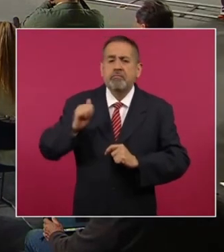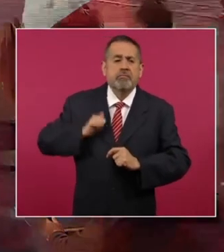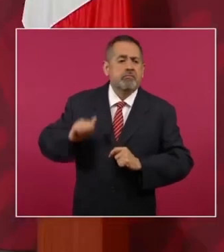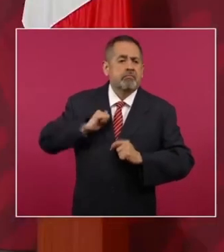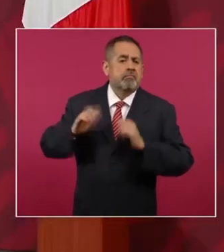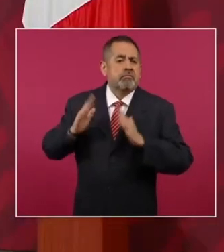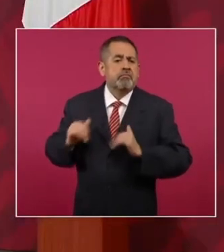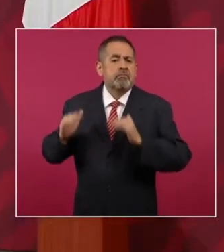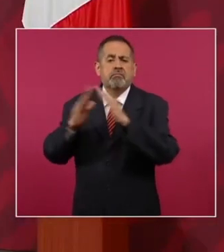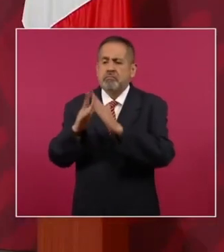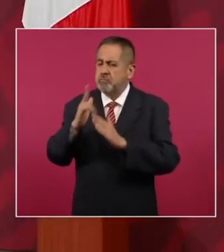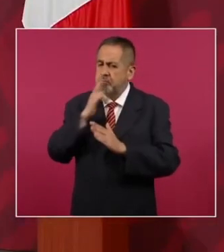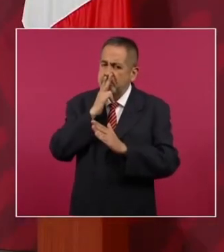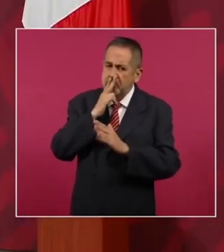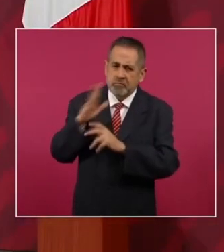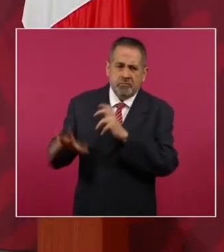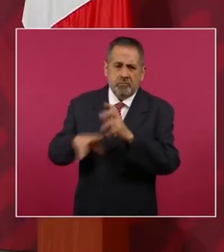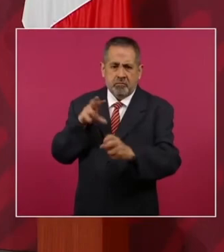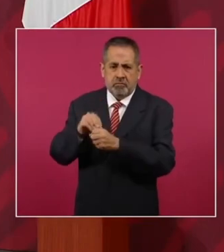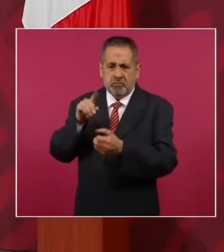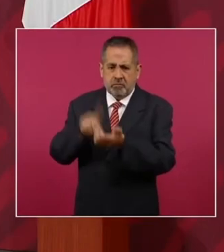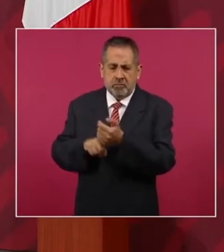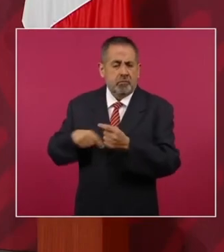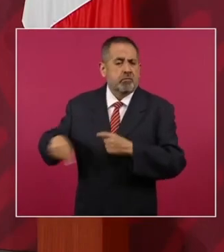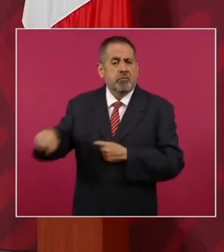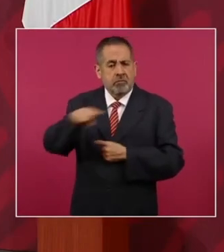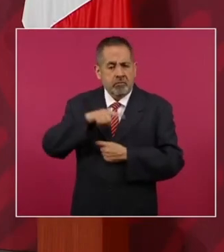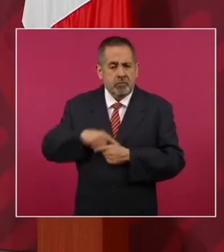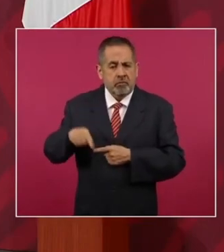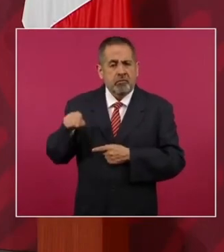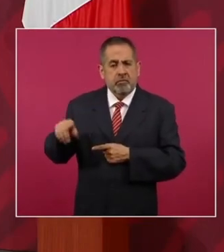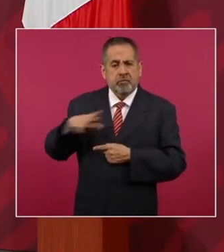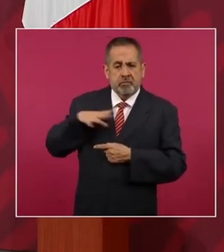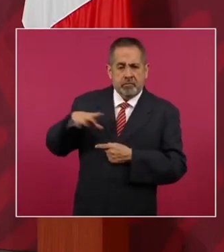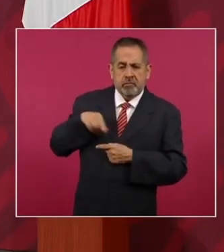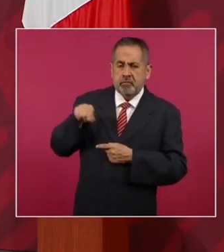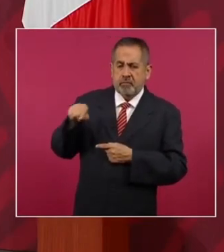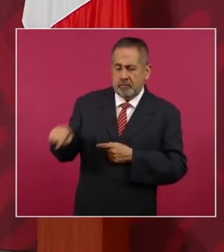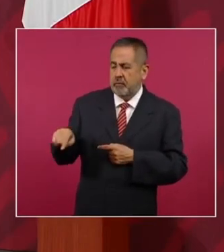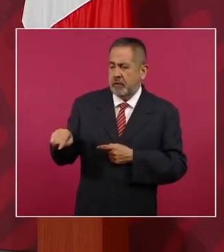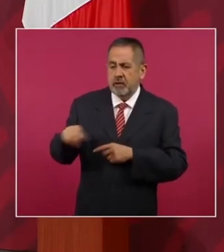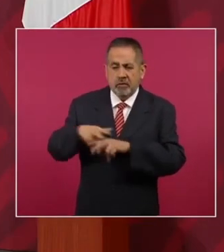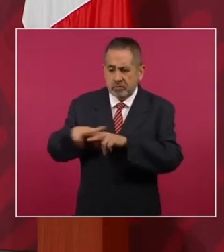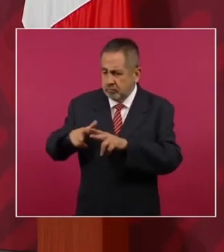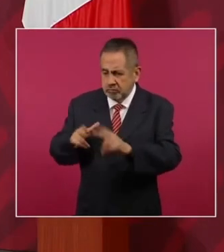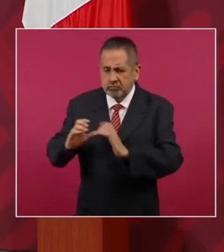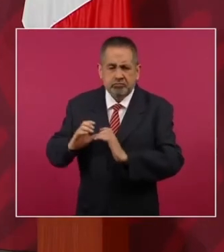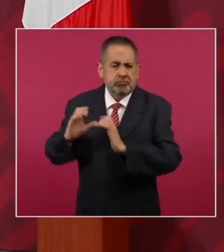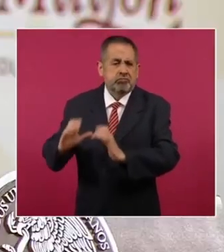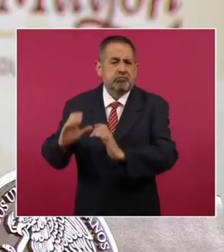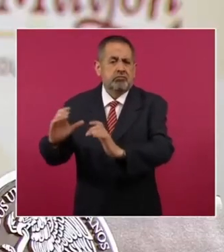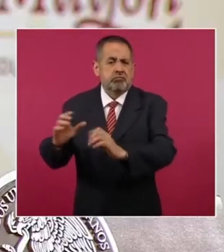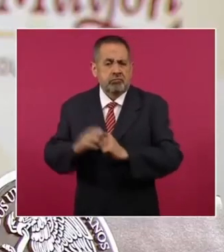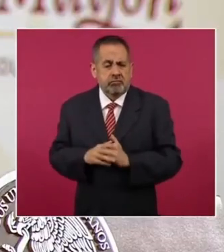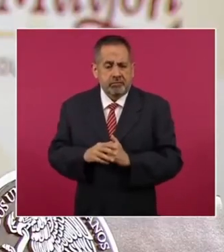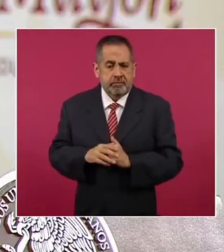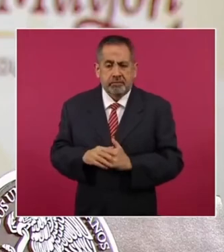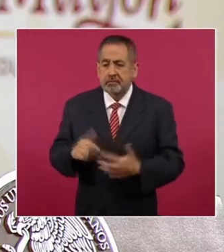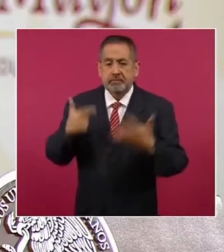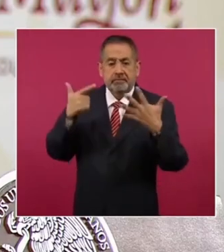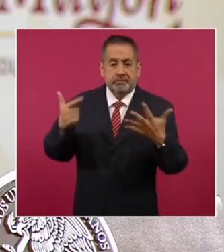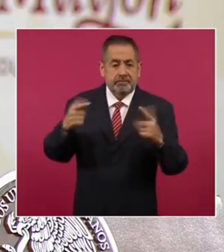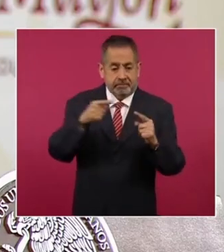arqueológicos localizados en el trayecto del sistema ferroviario, es decir, los siete